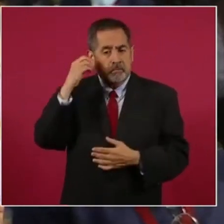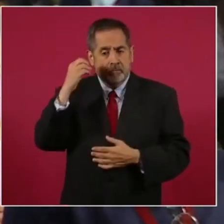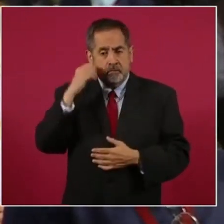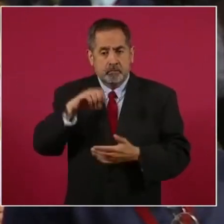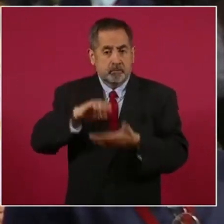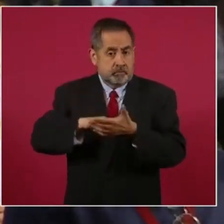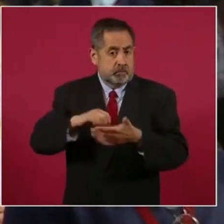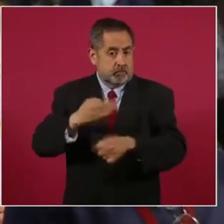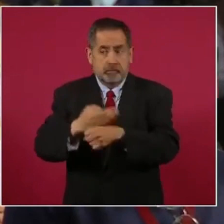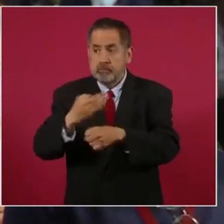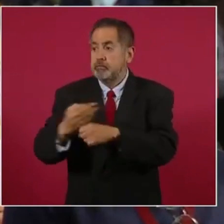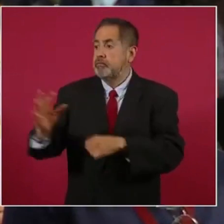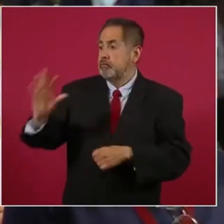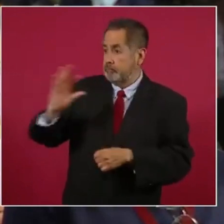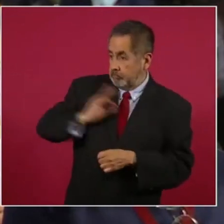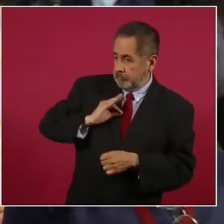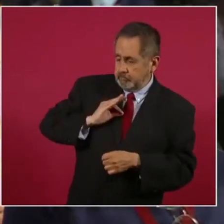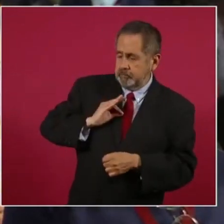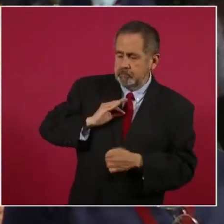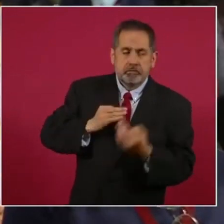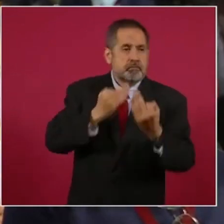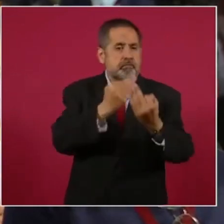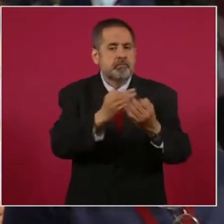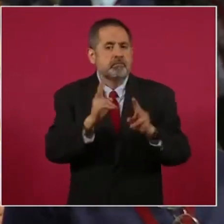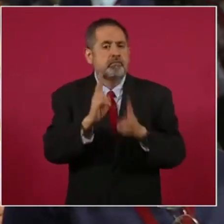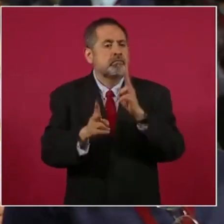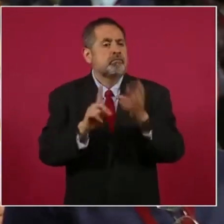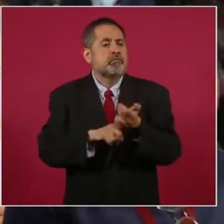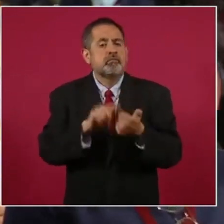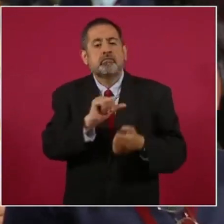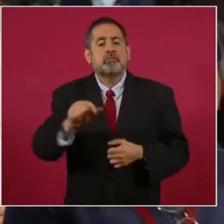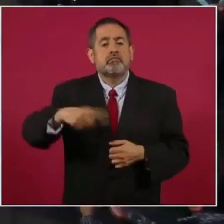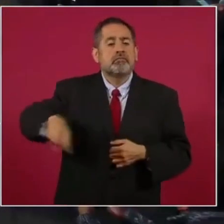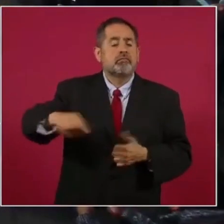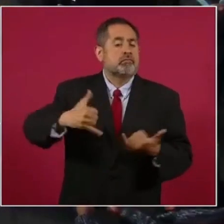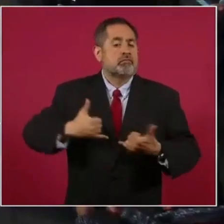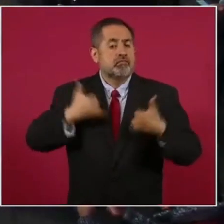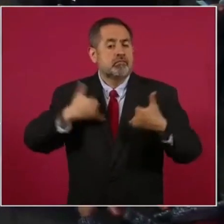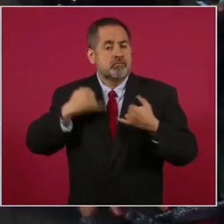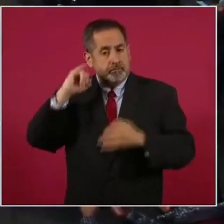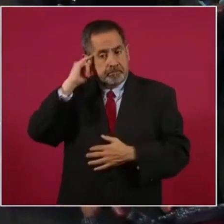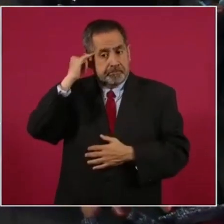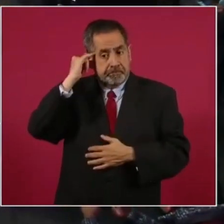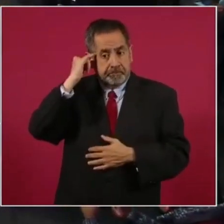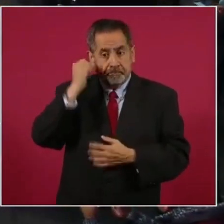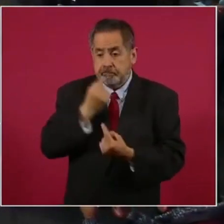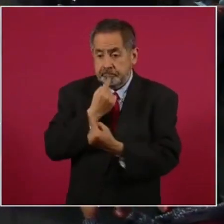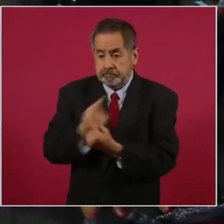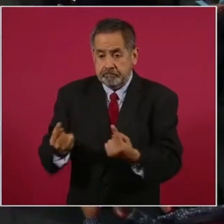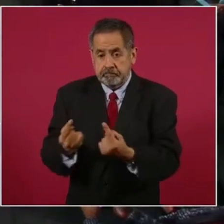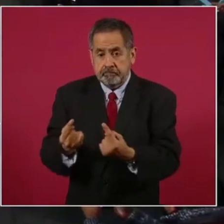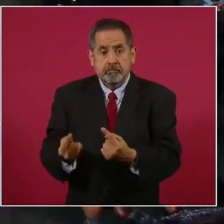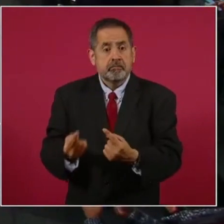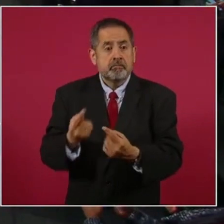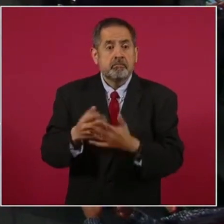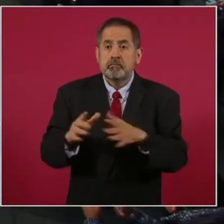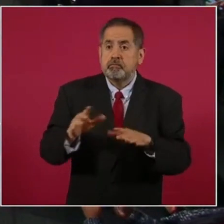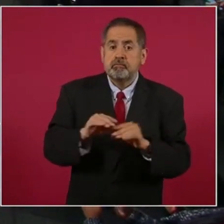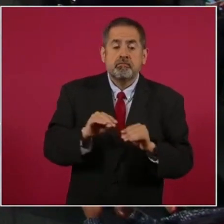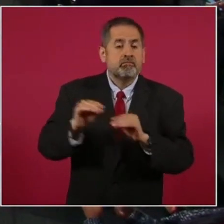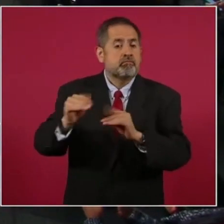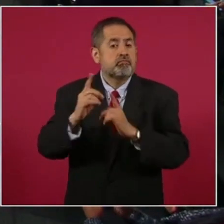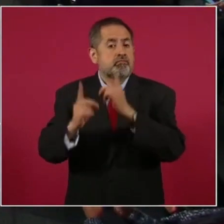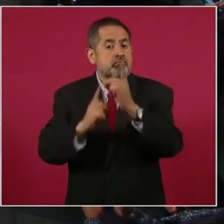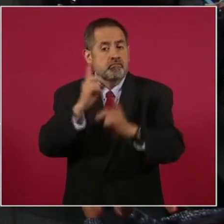me pidieron que trajera el tema de unos jóvenes indígenas, niños que lograron su pase a Tailandia en el deporte